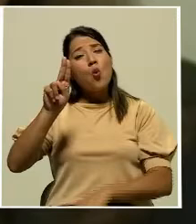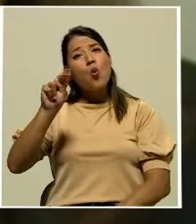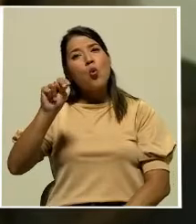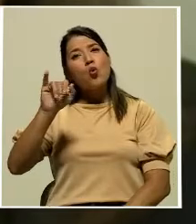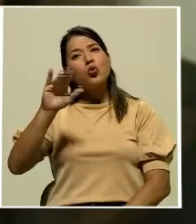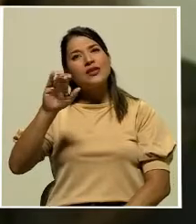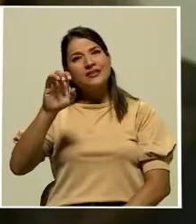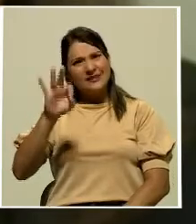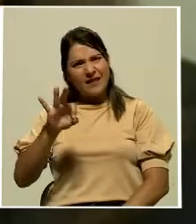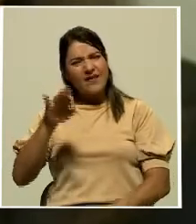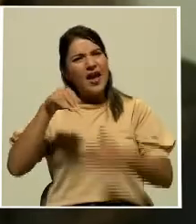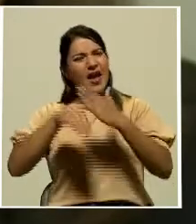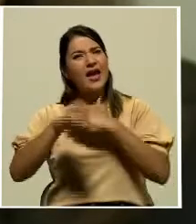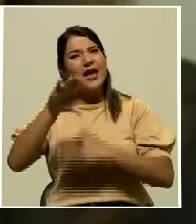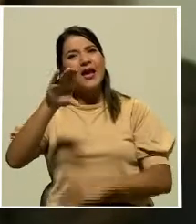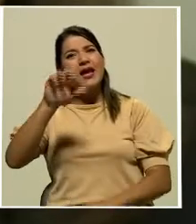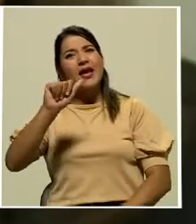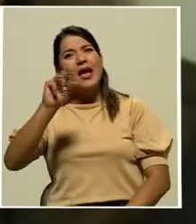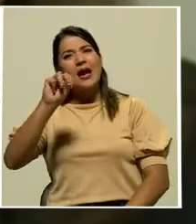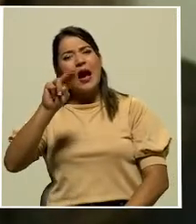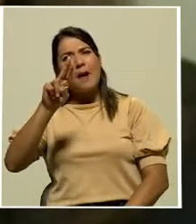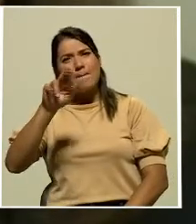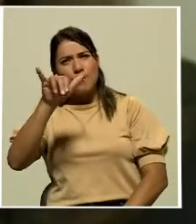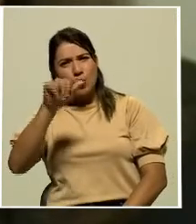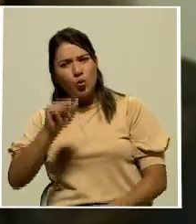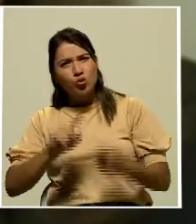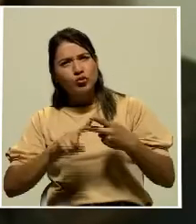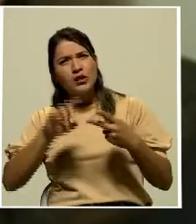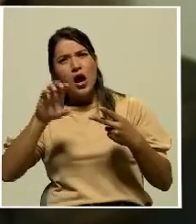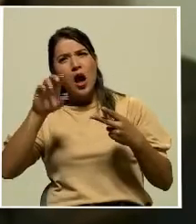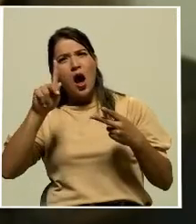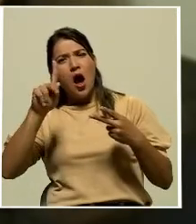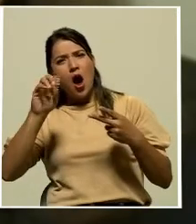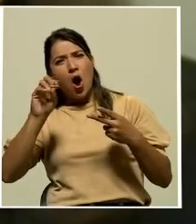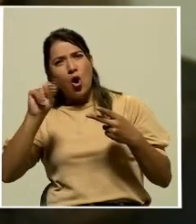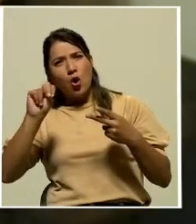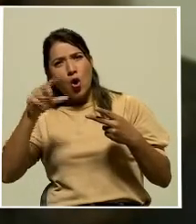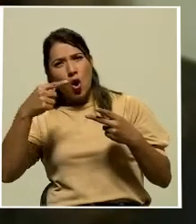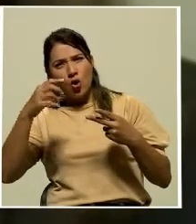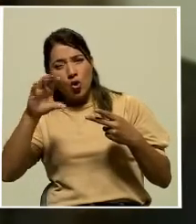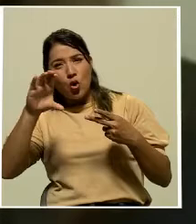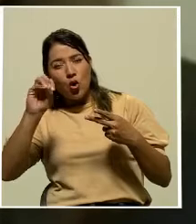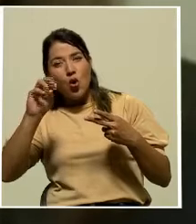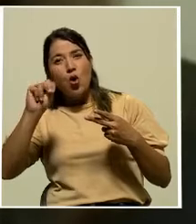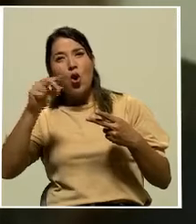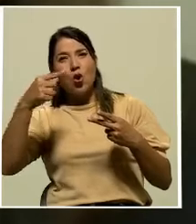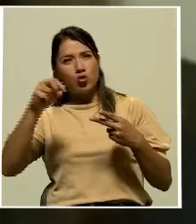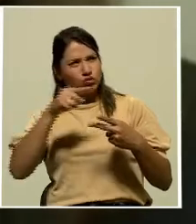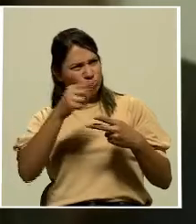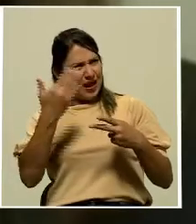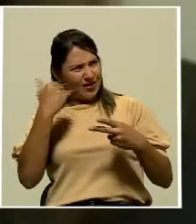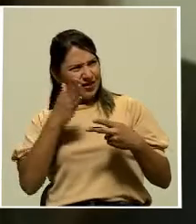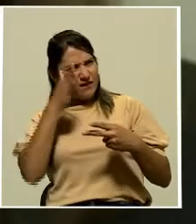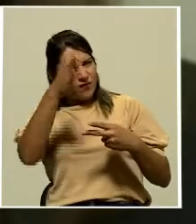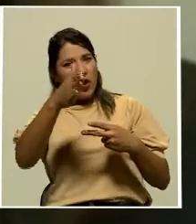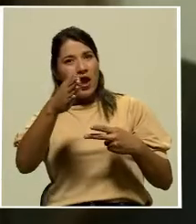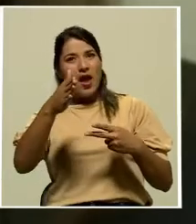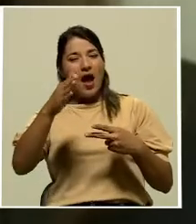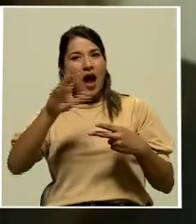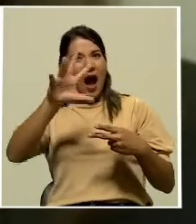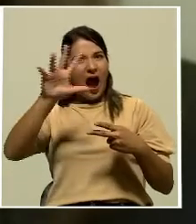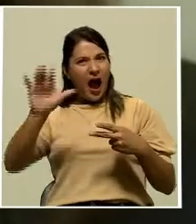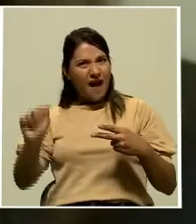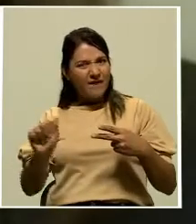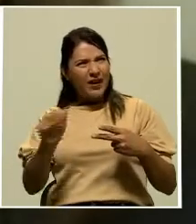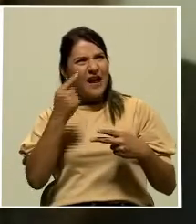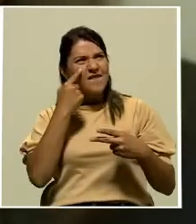Congo se distribuyeron, y usted viene de África, creo su destino anterior fue África, se distribuyeron